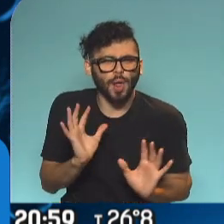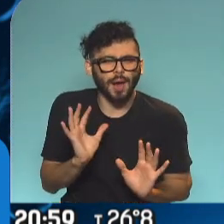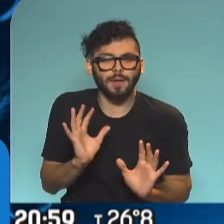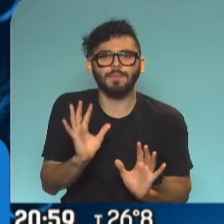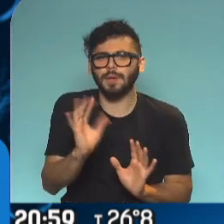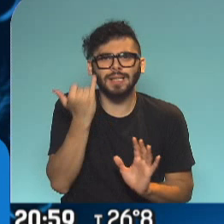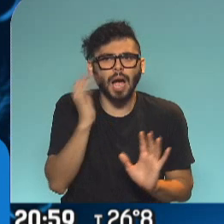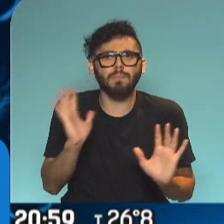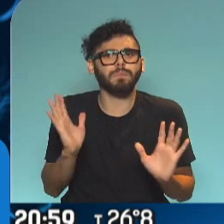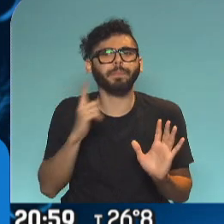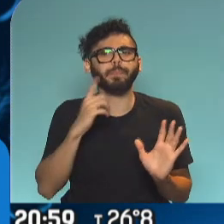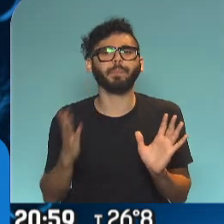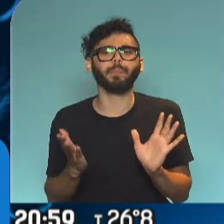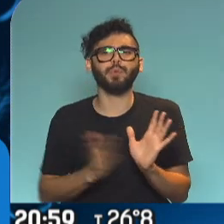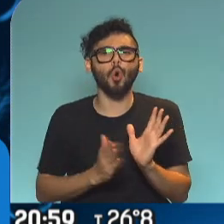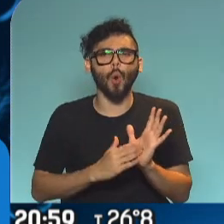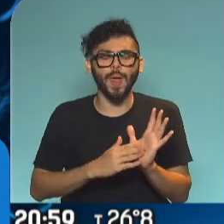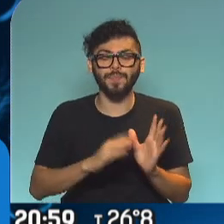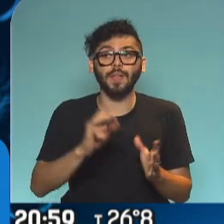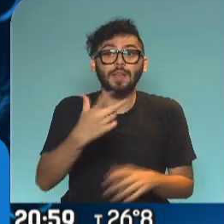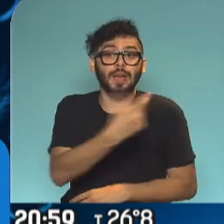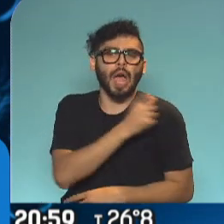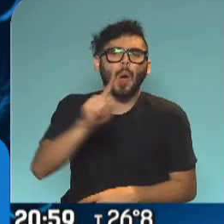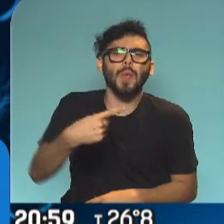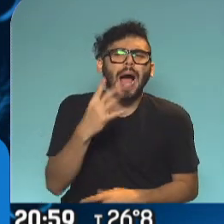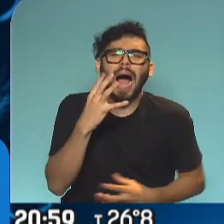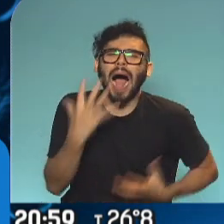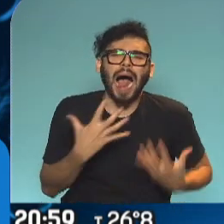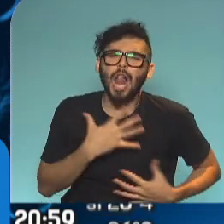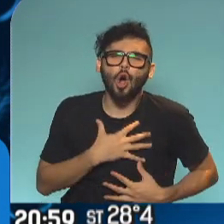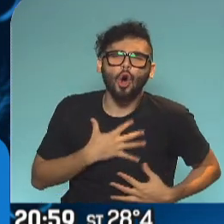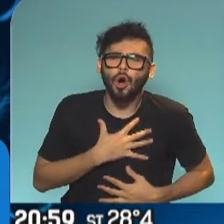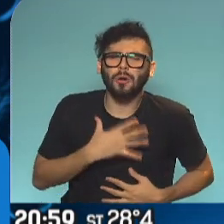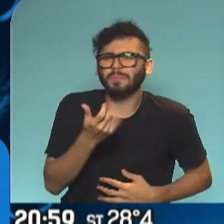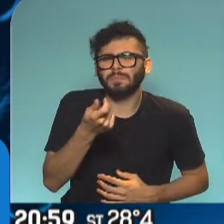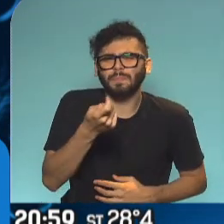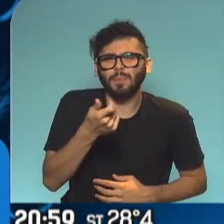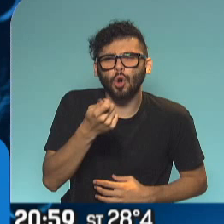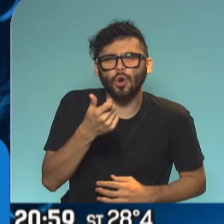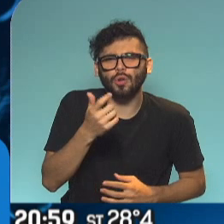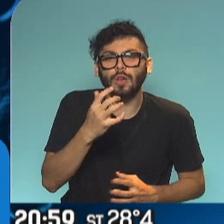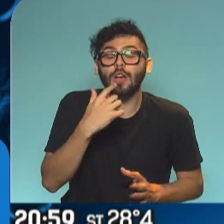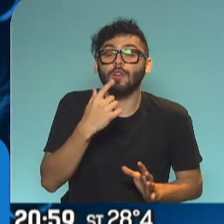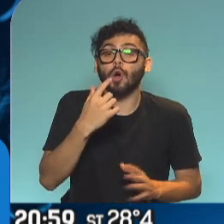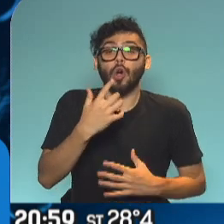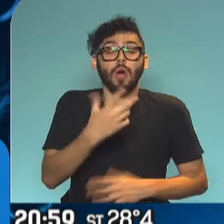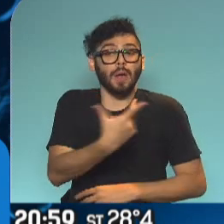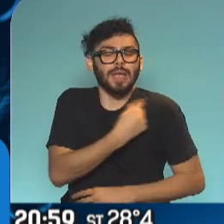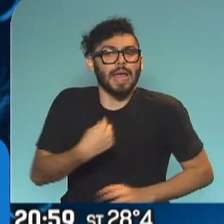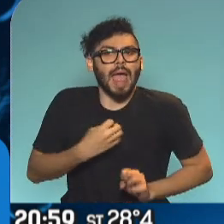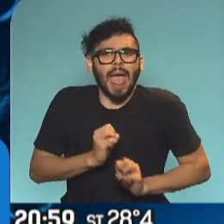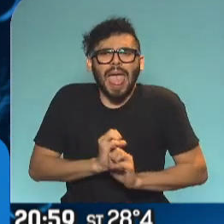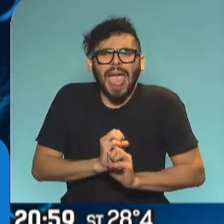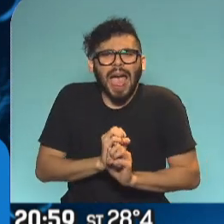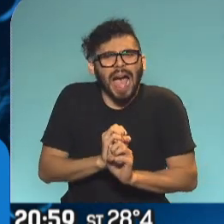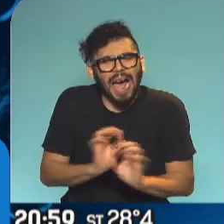hay pocos efectos adversos, hay algunos efectos adversos denominados como serios, que realmente